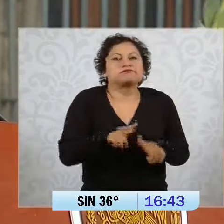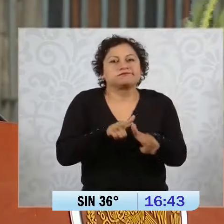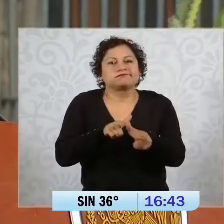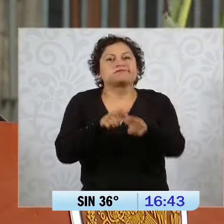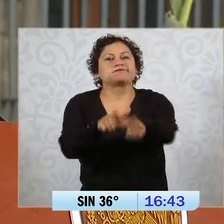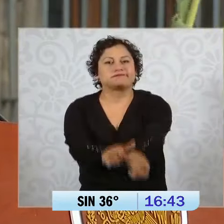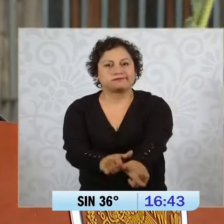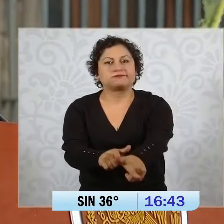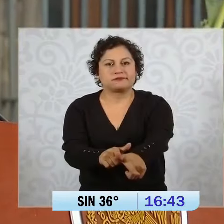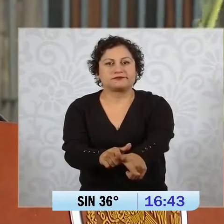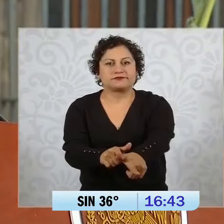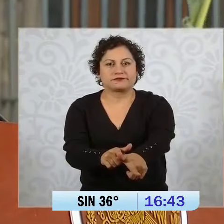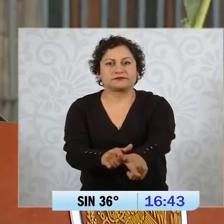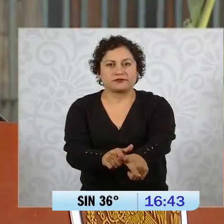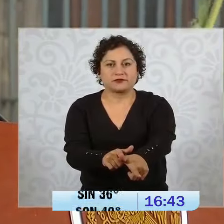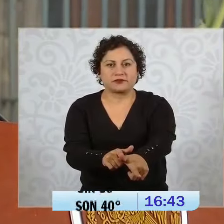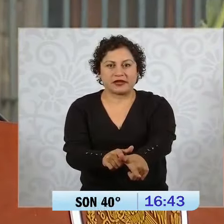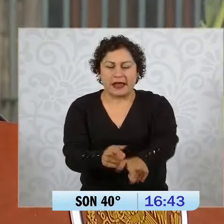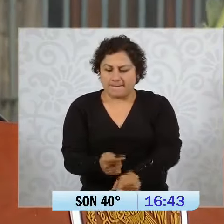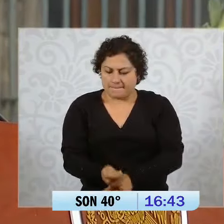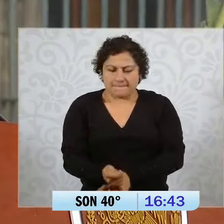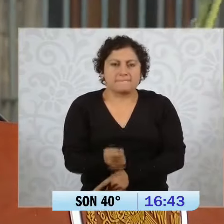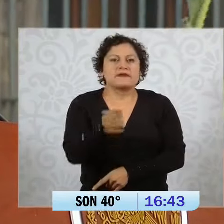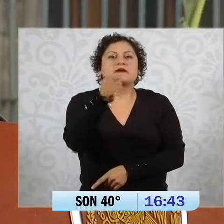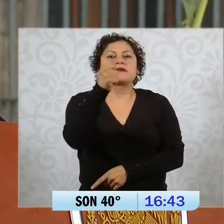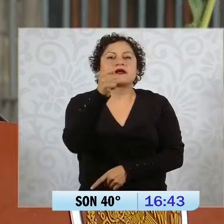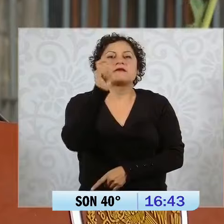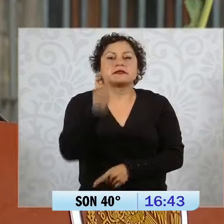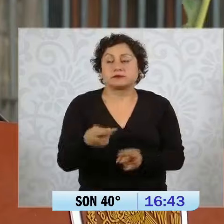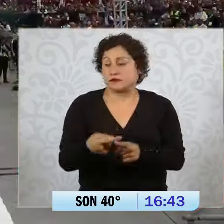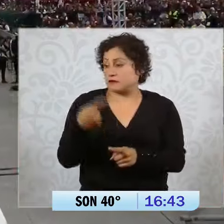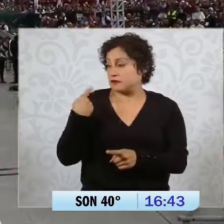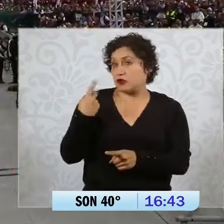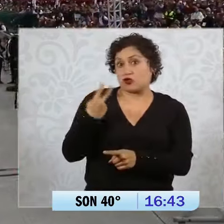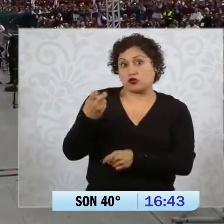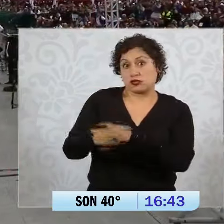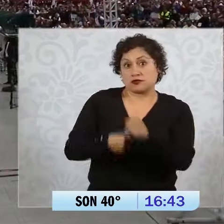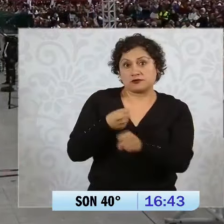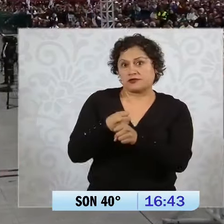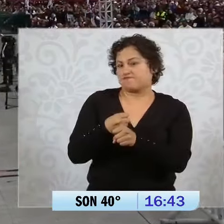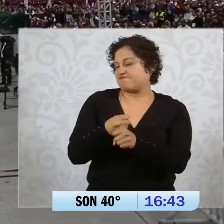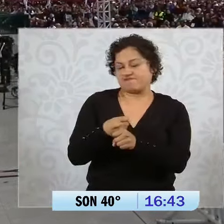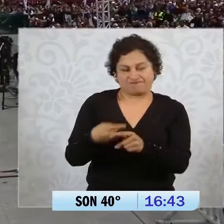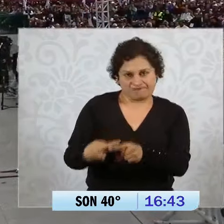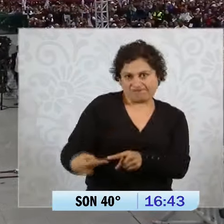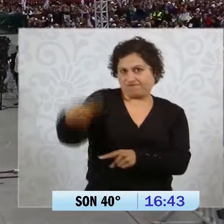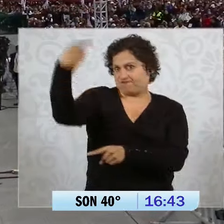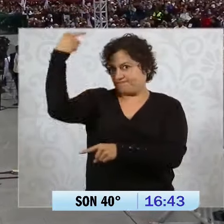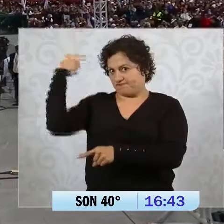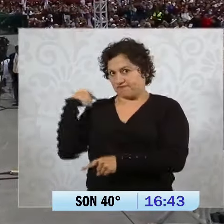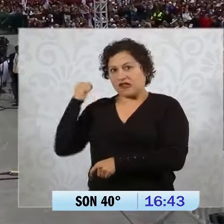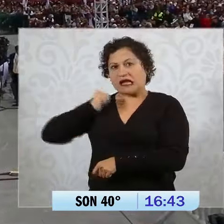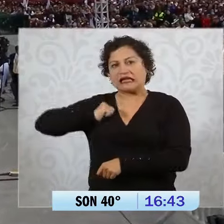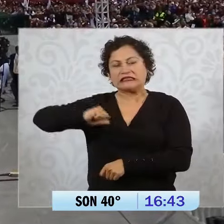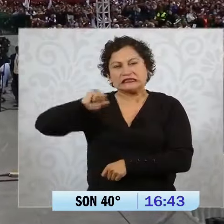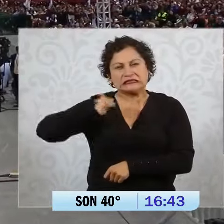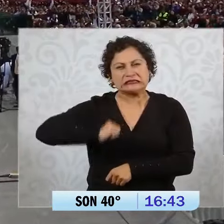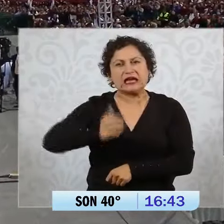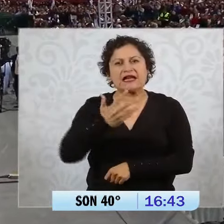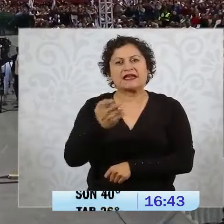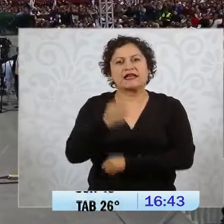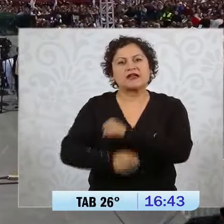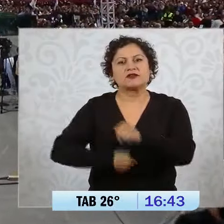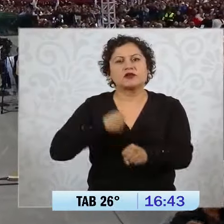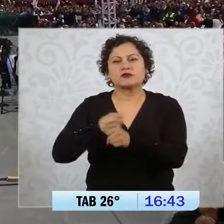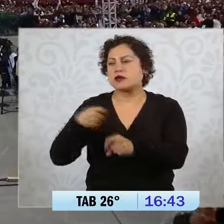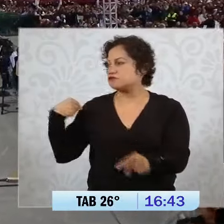no en 200 años por lo menos en 503 años no había habido una mujer presidenta